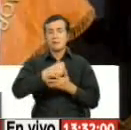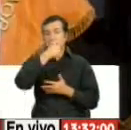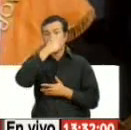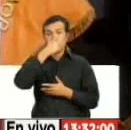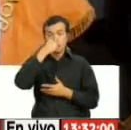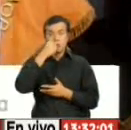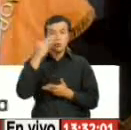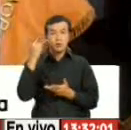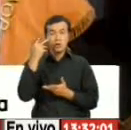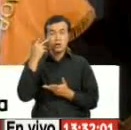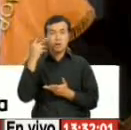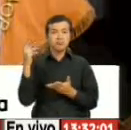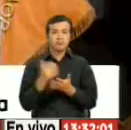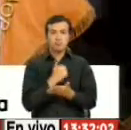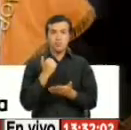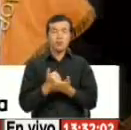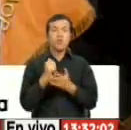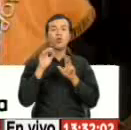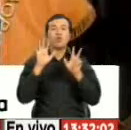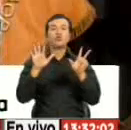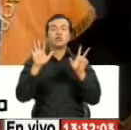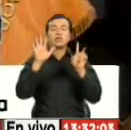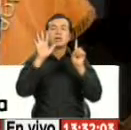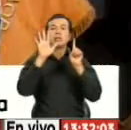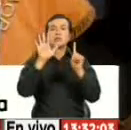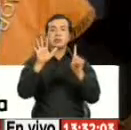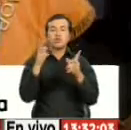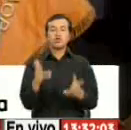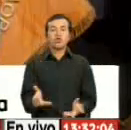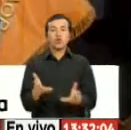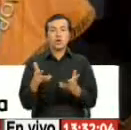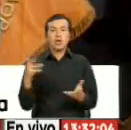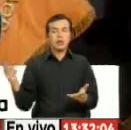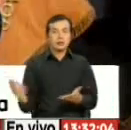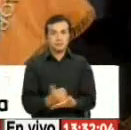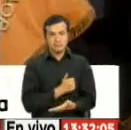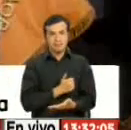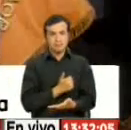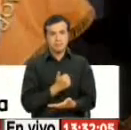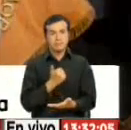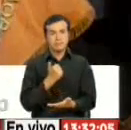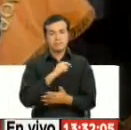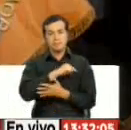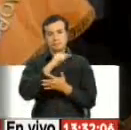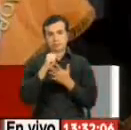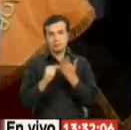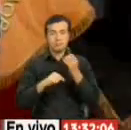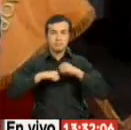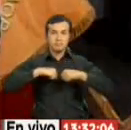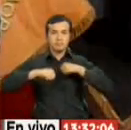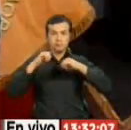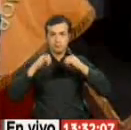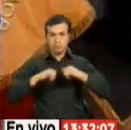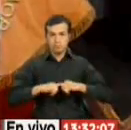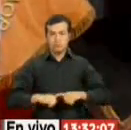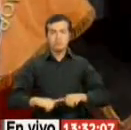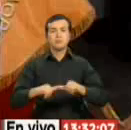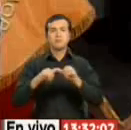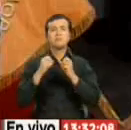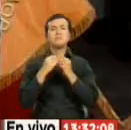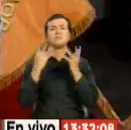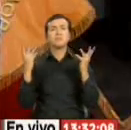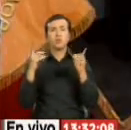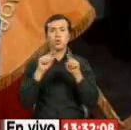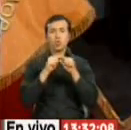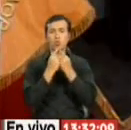drogas se ha logrado el decomiso de 86 toneladas así en otros operativos ejecutados se logró la